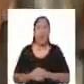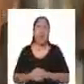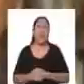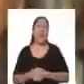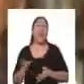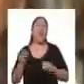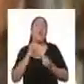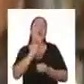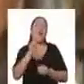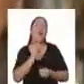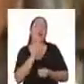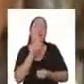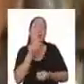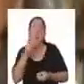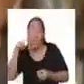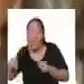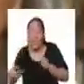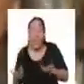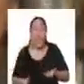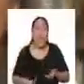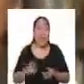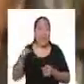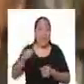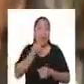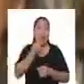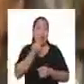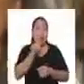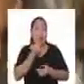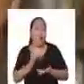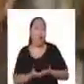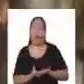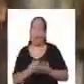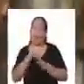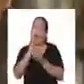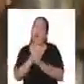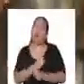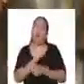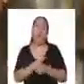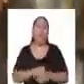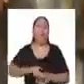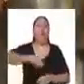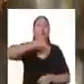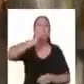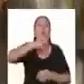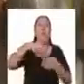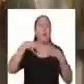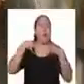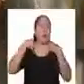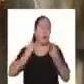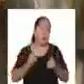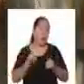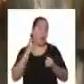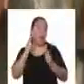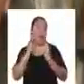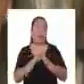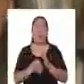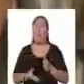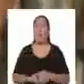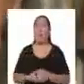primer uso de alimentos tradicionales, de bebidas medicinales, en muchos casos, como el caso de los